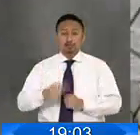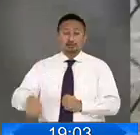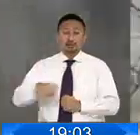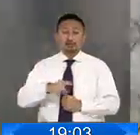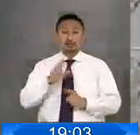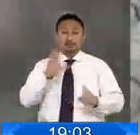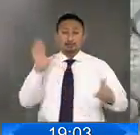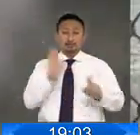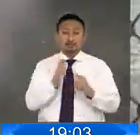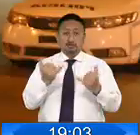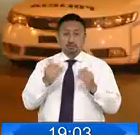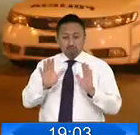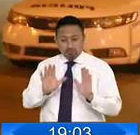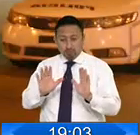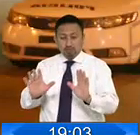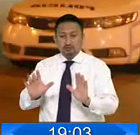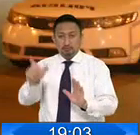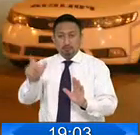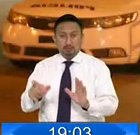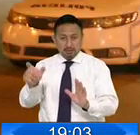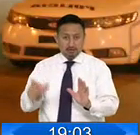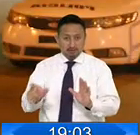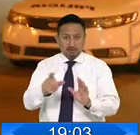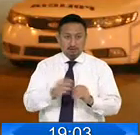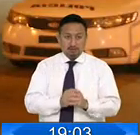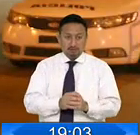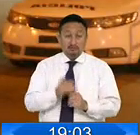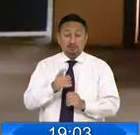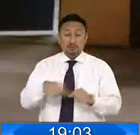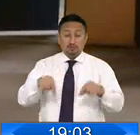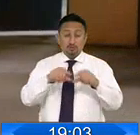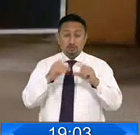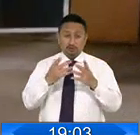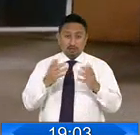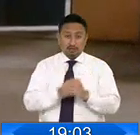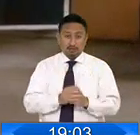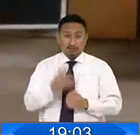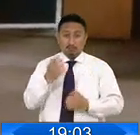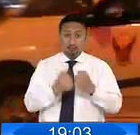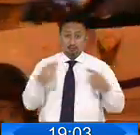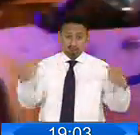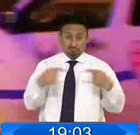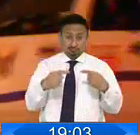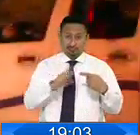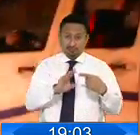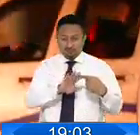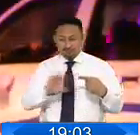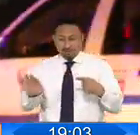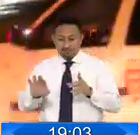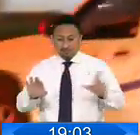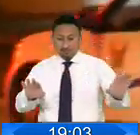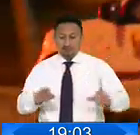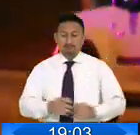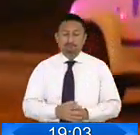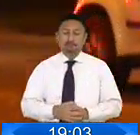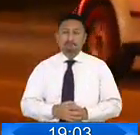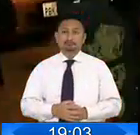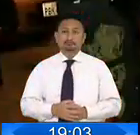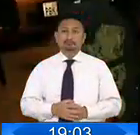amenaza por el momento y aislar a las personas que no son parte del conflicto interno por disputa de poder. Informó Javier